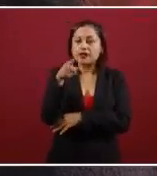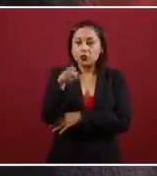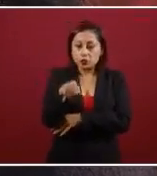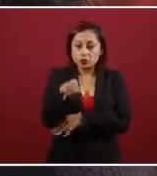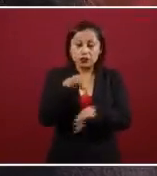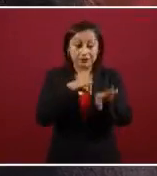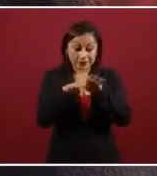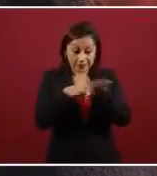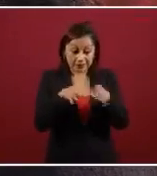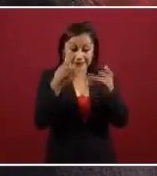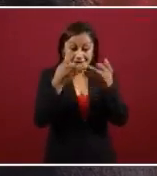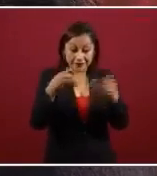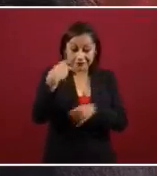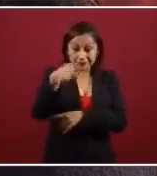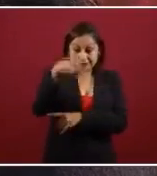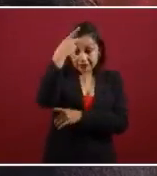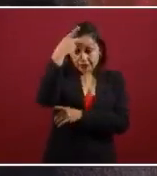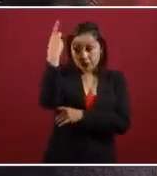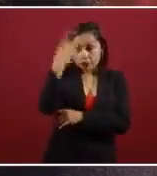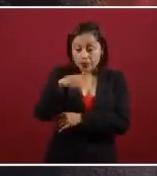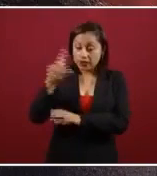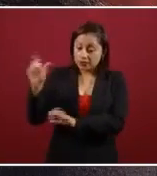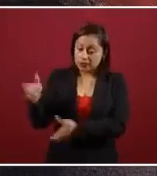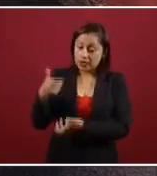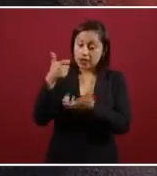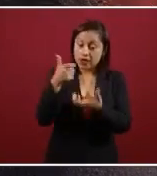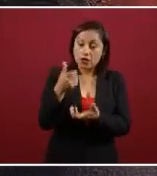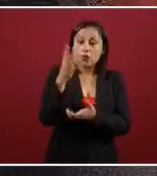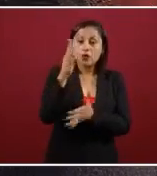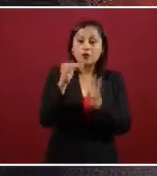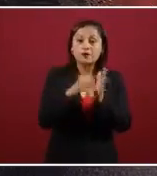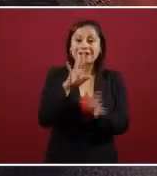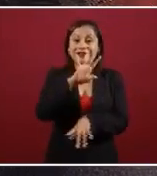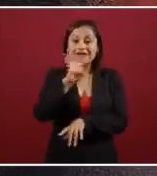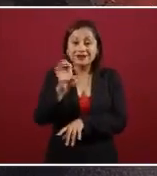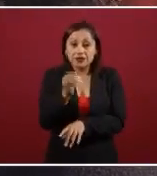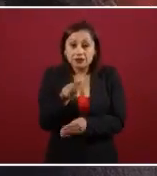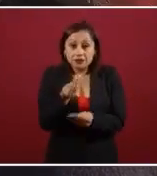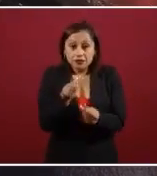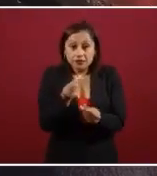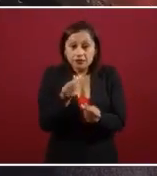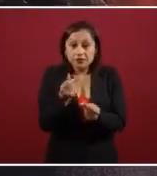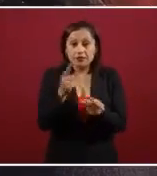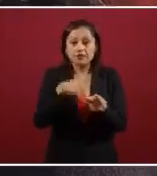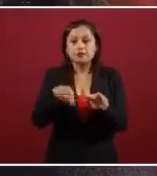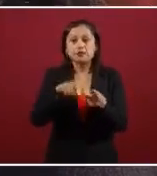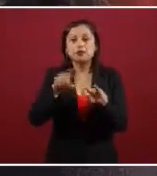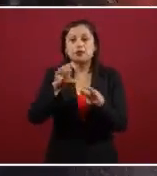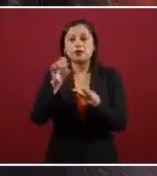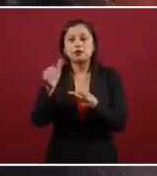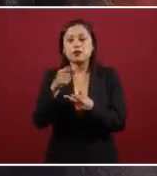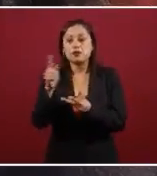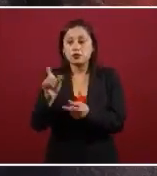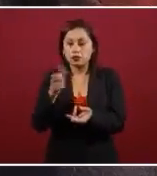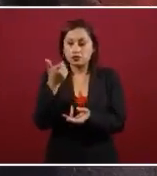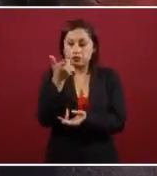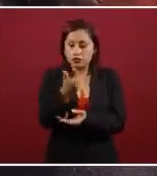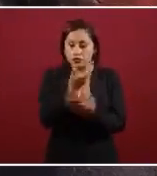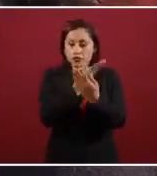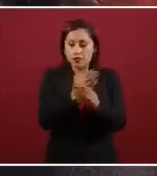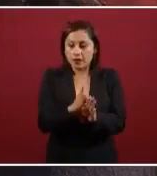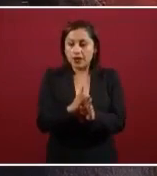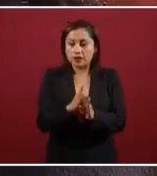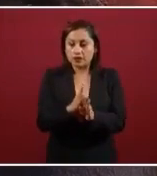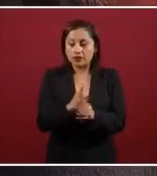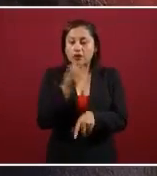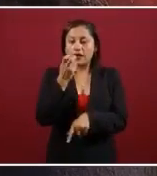mensual, 4,500 en efectivo y 500 pesos, un ahorro para él y para uso de ellos. Y en ese